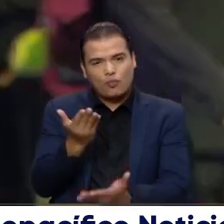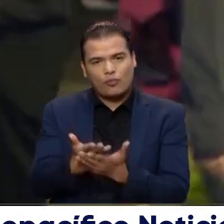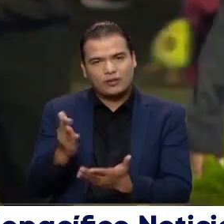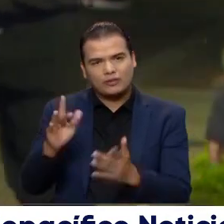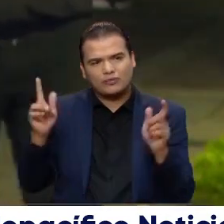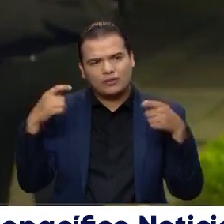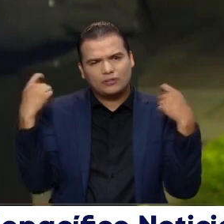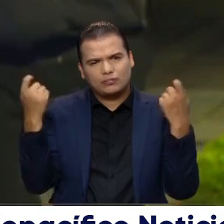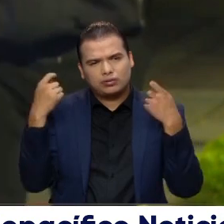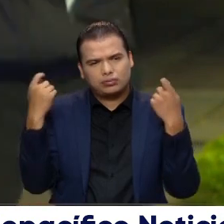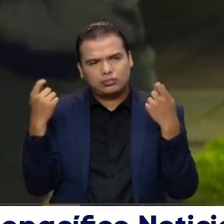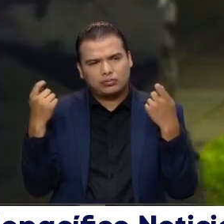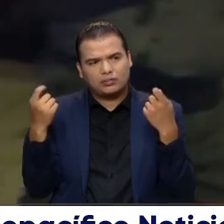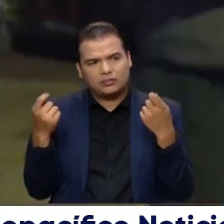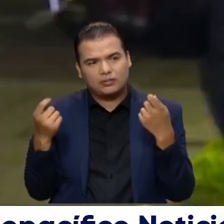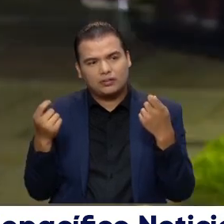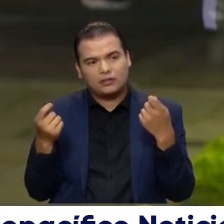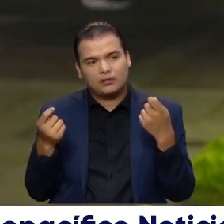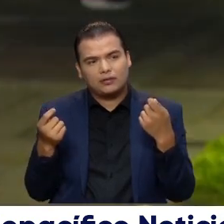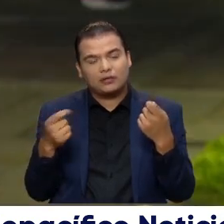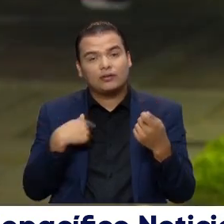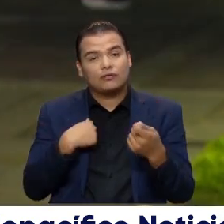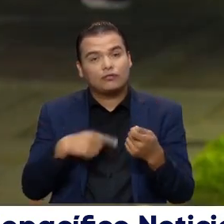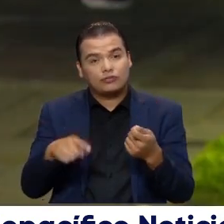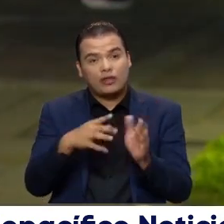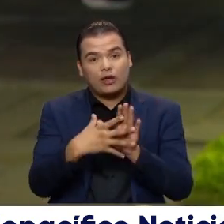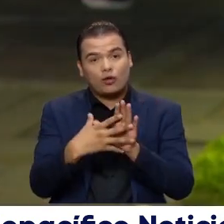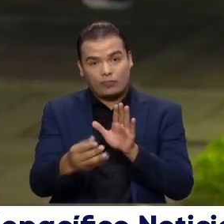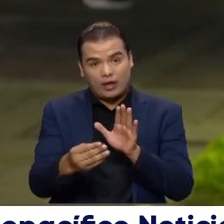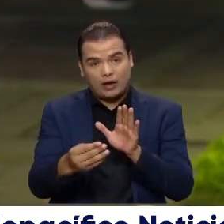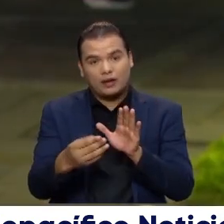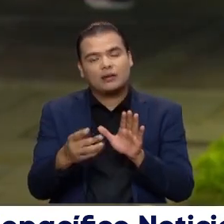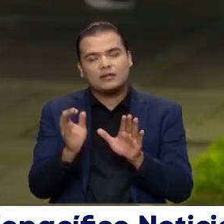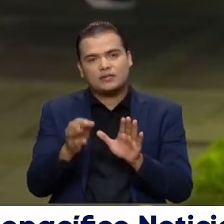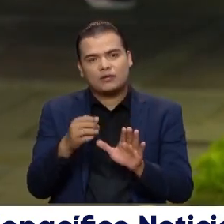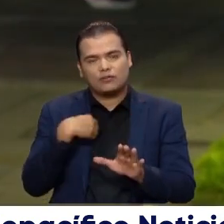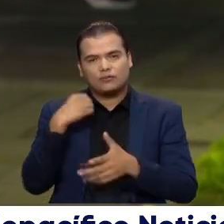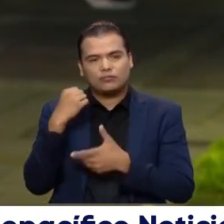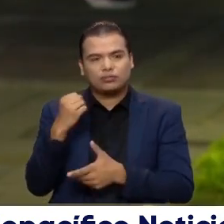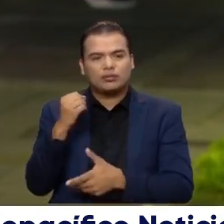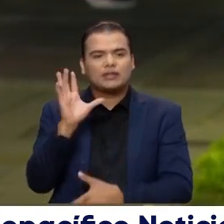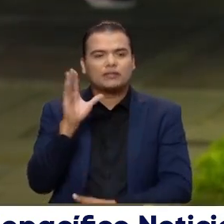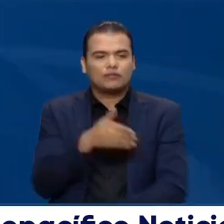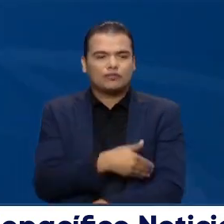Instagramer reconocido de la ciudad y para el cual ofrecía una fuerte cantidad de dinero.